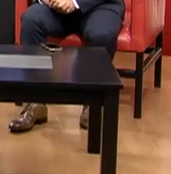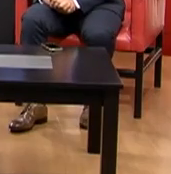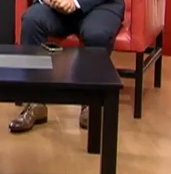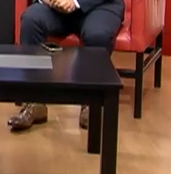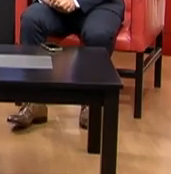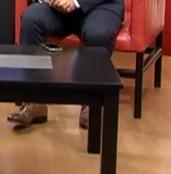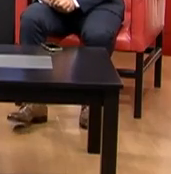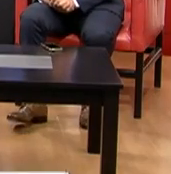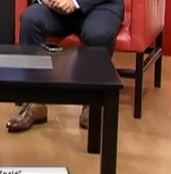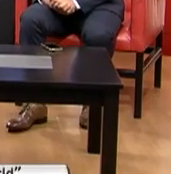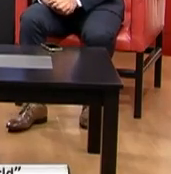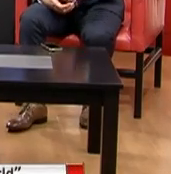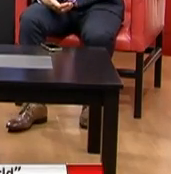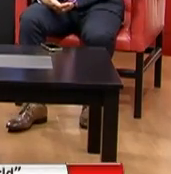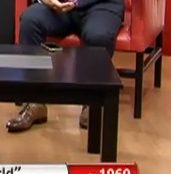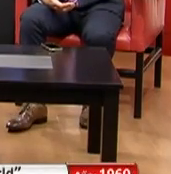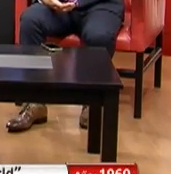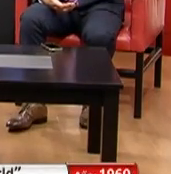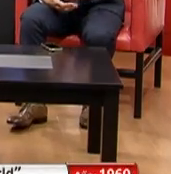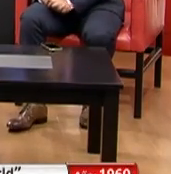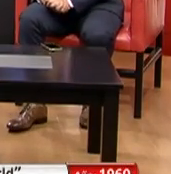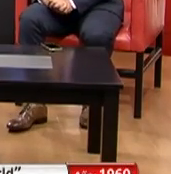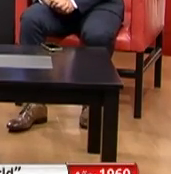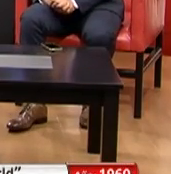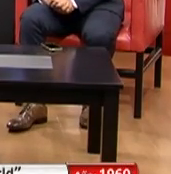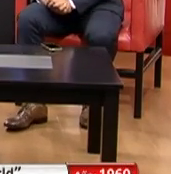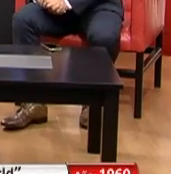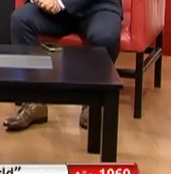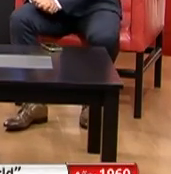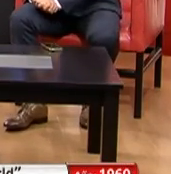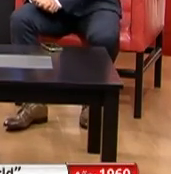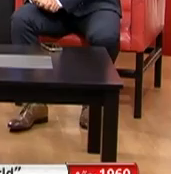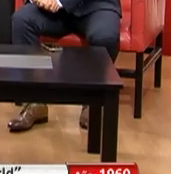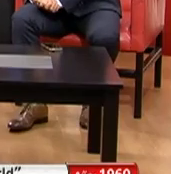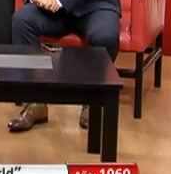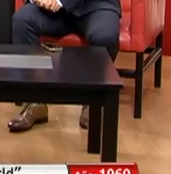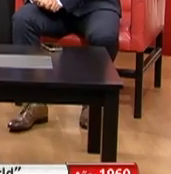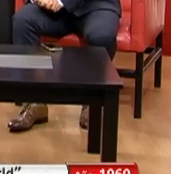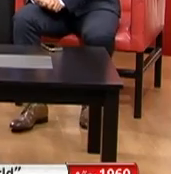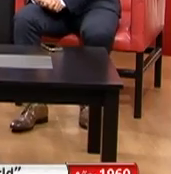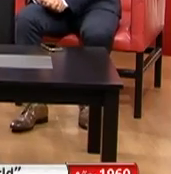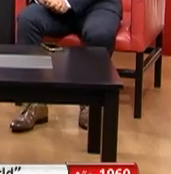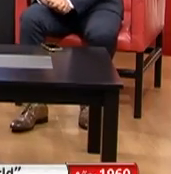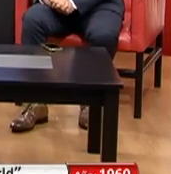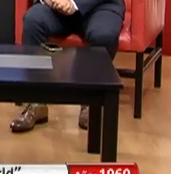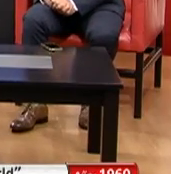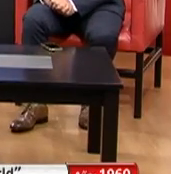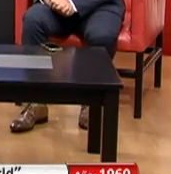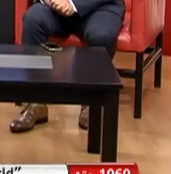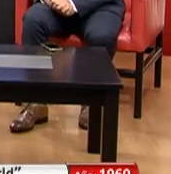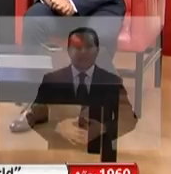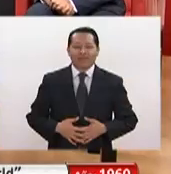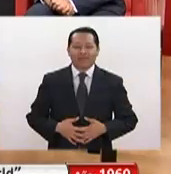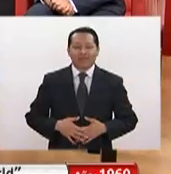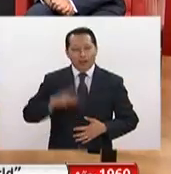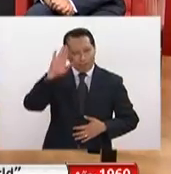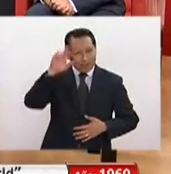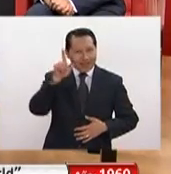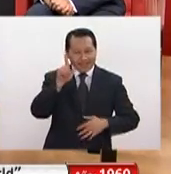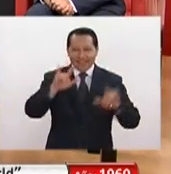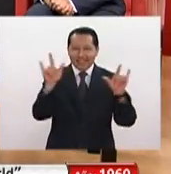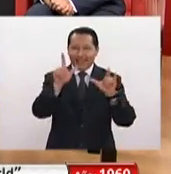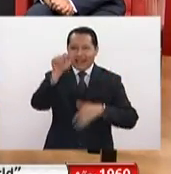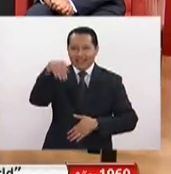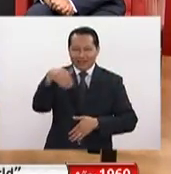nueva semana con todos ustedes. Nos vemos mañana con más información a las 6:30. Así es, gracias por acompañarnos. Gracias también a Miguel González, que